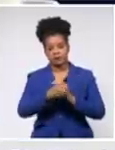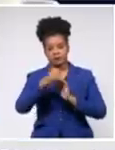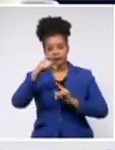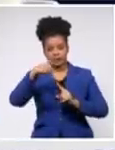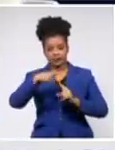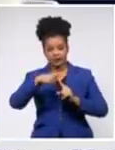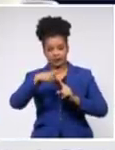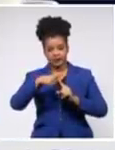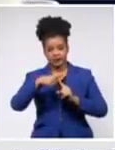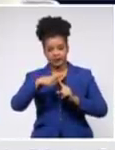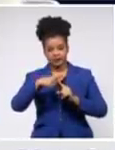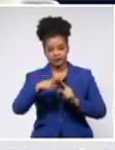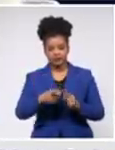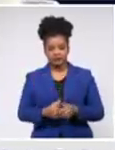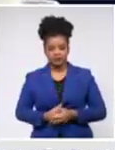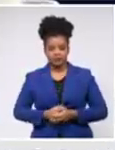que